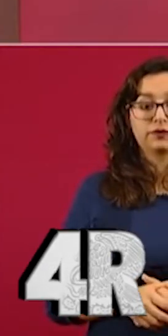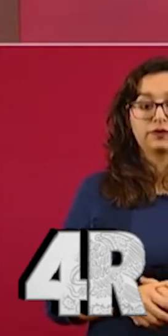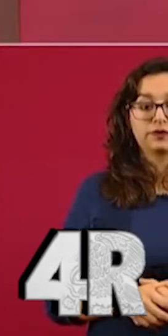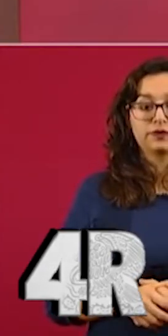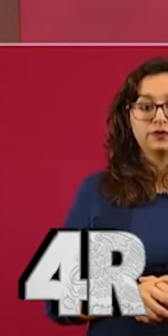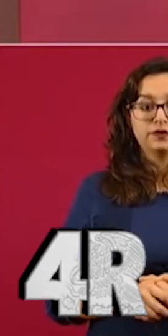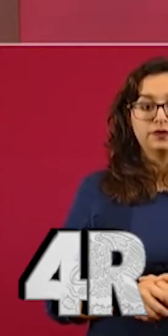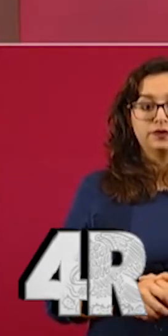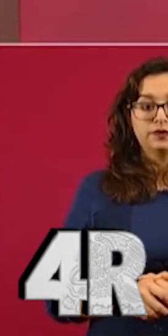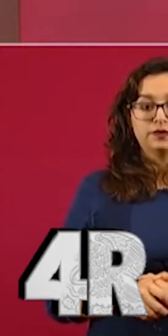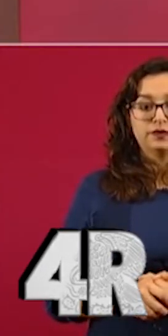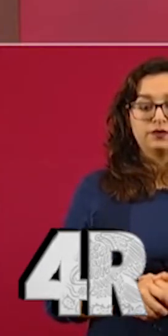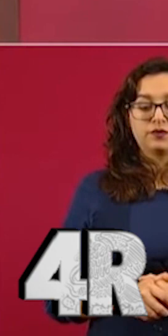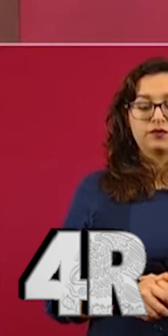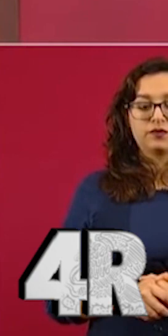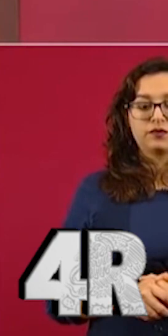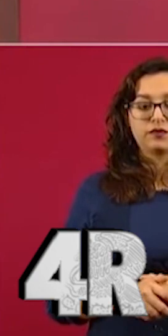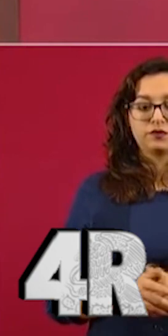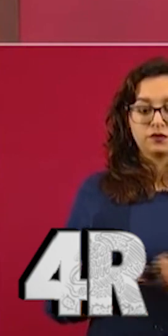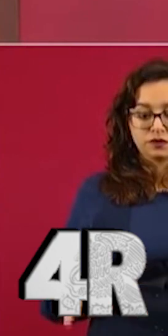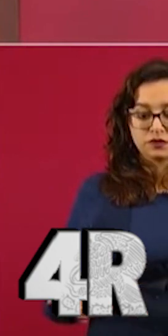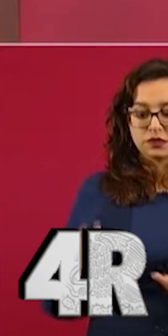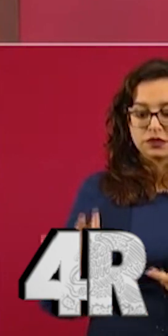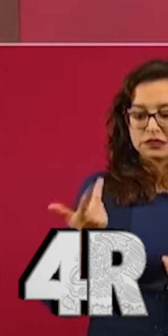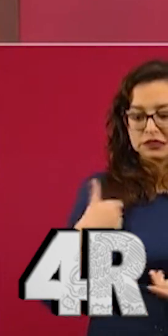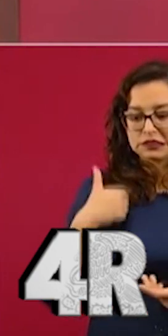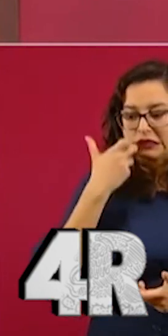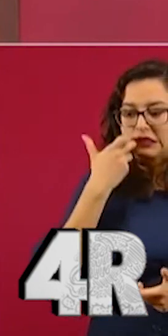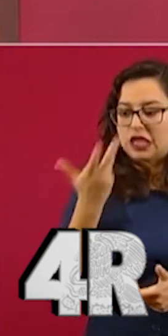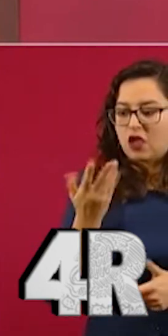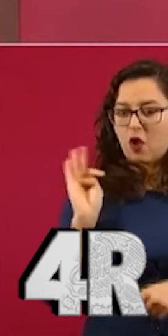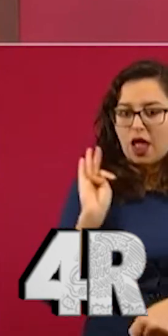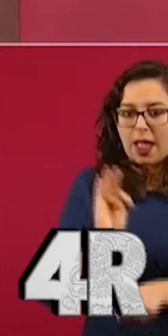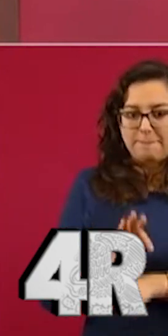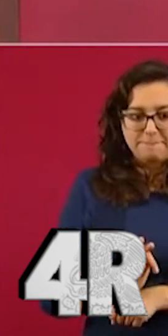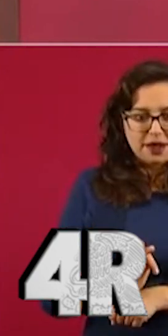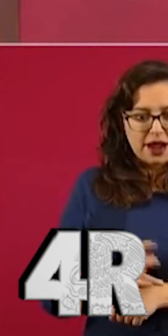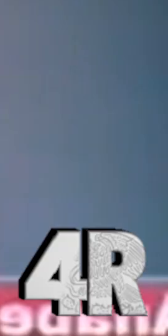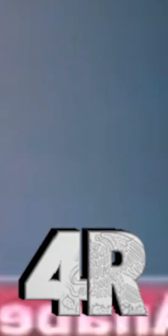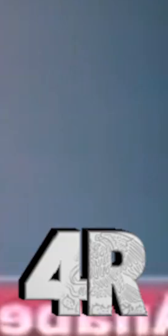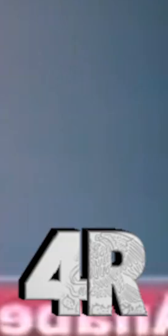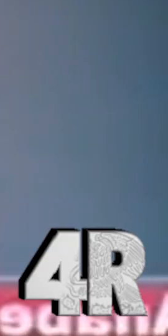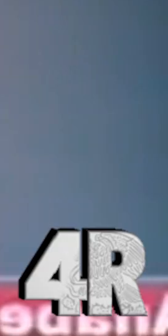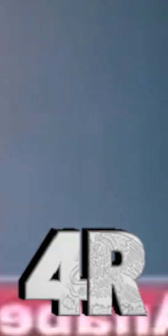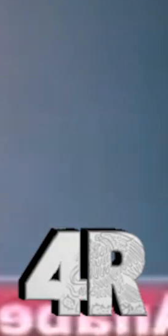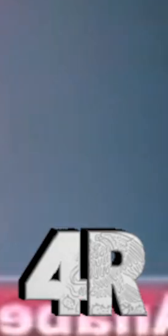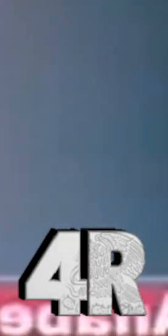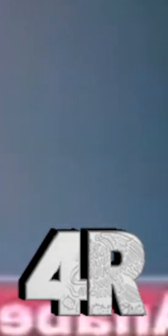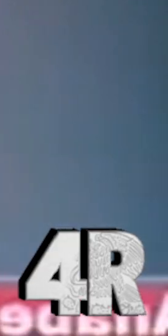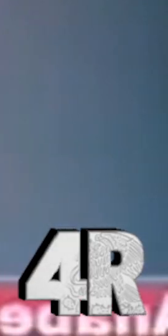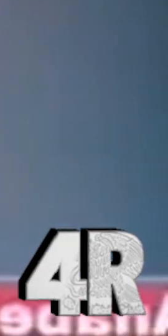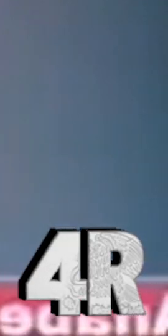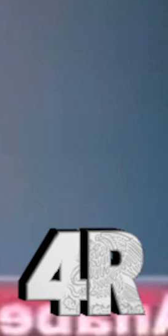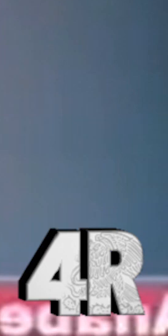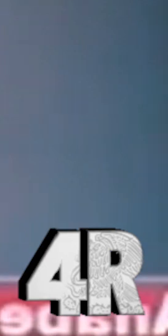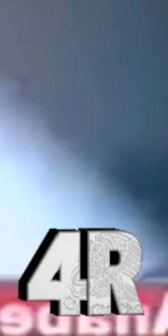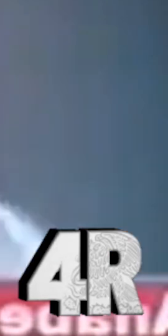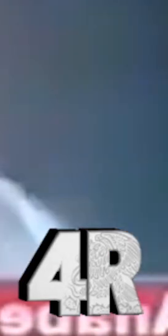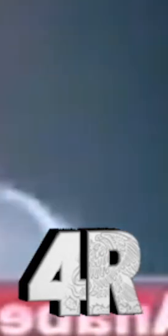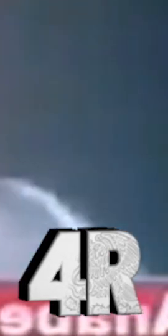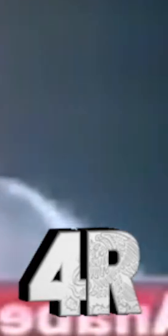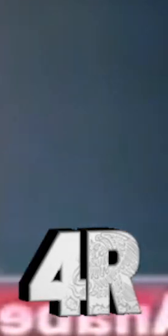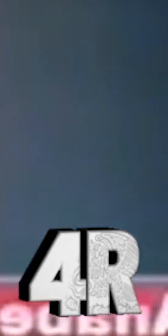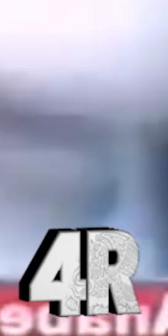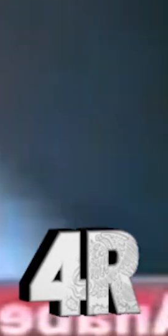país sin embargo aclaramos que todo esto que hace ver a esta periodista son meras suposiciones y